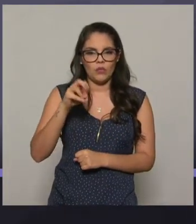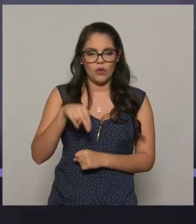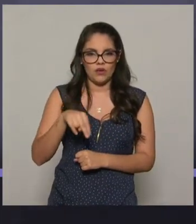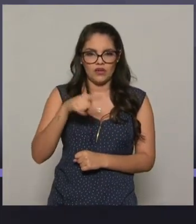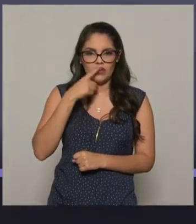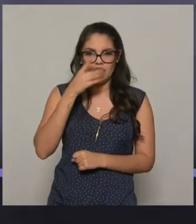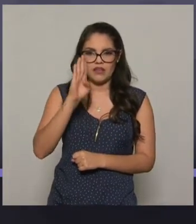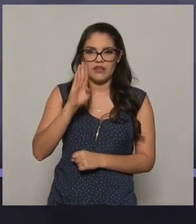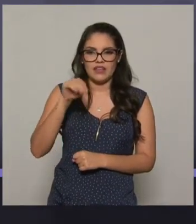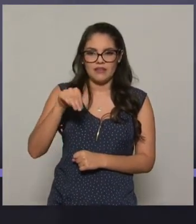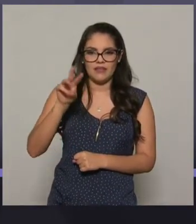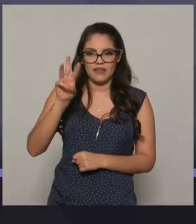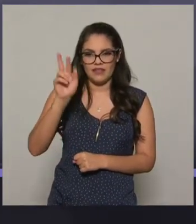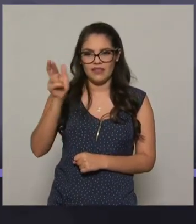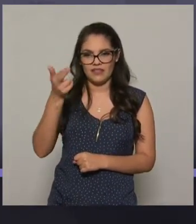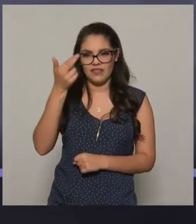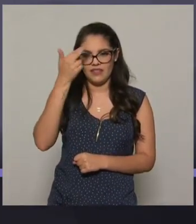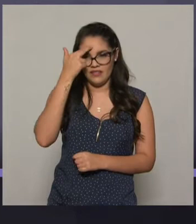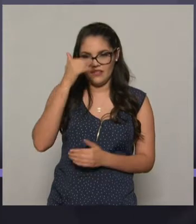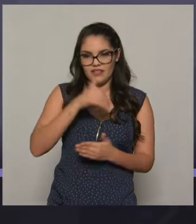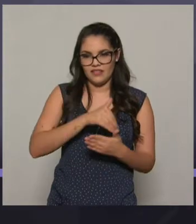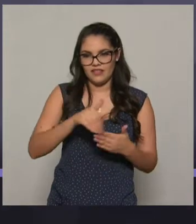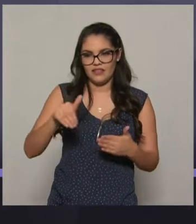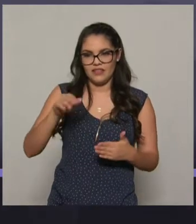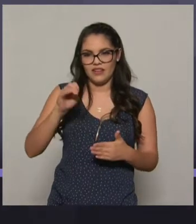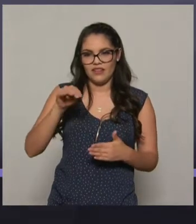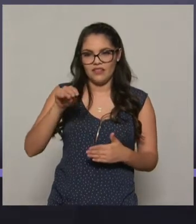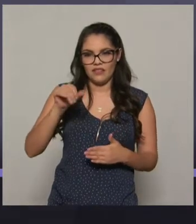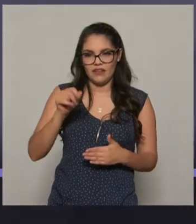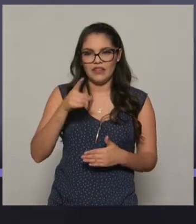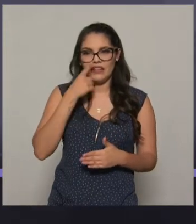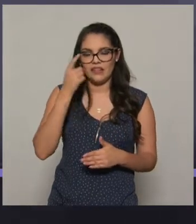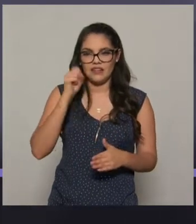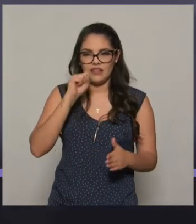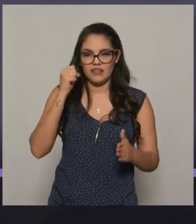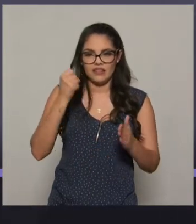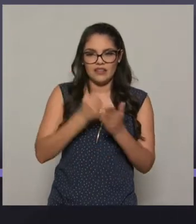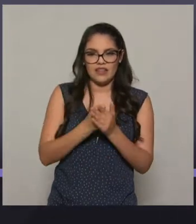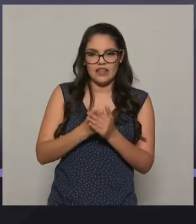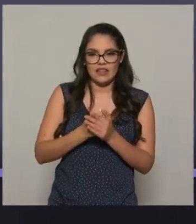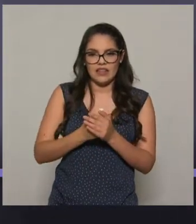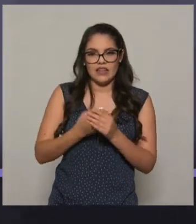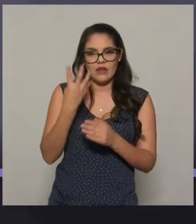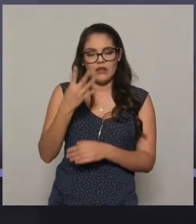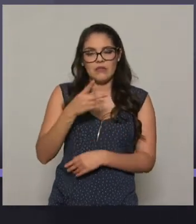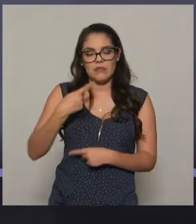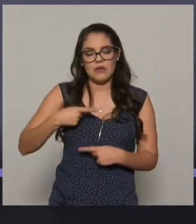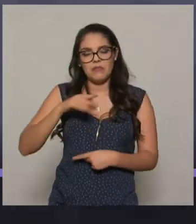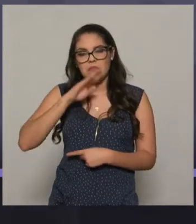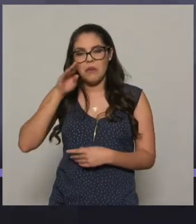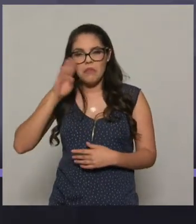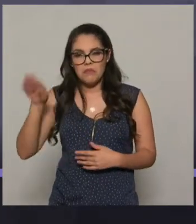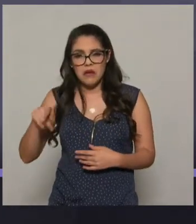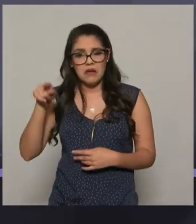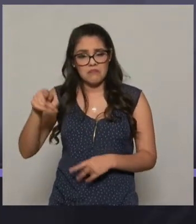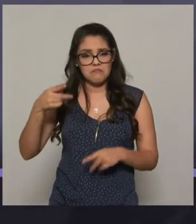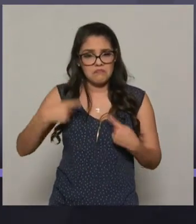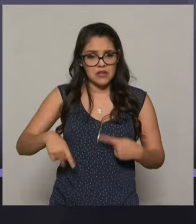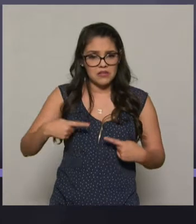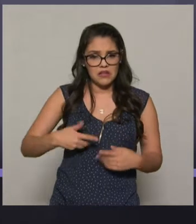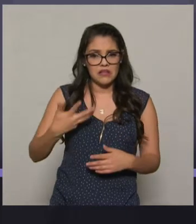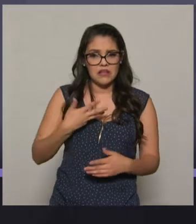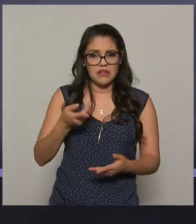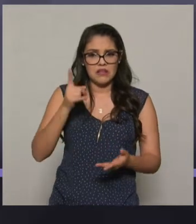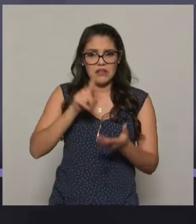del BMW, que a más de 200 Paseo de la kilómetros Reforma, ¿verdad? se estrelló, partió el auto en 2, 4 personas fallecieron. Esta persona estuvo